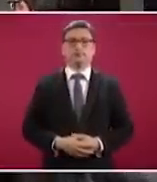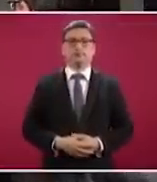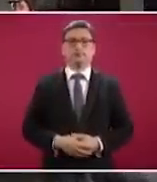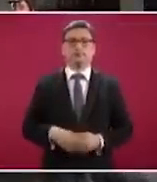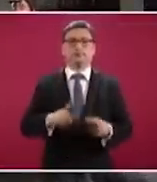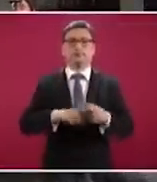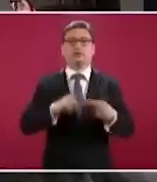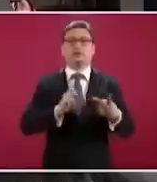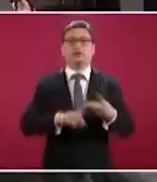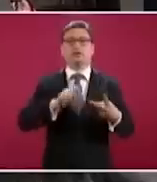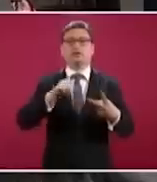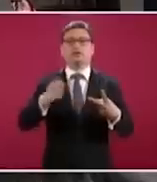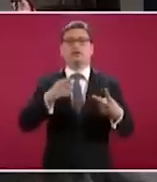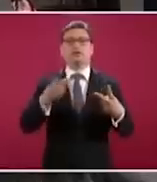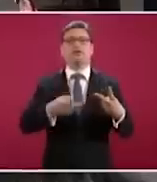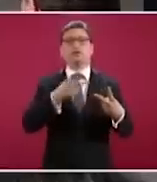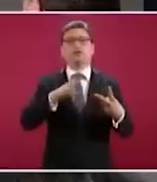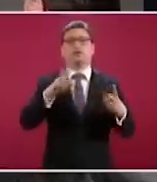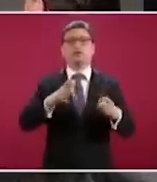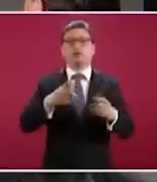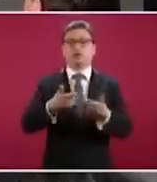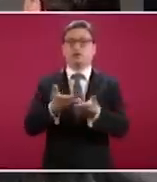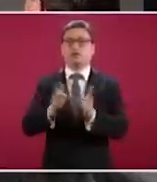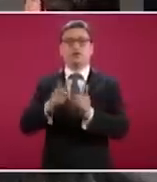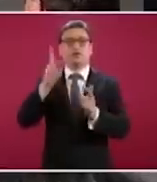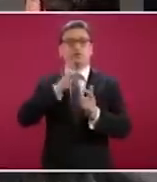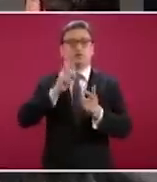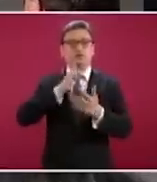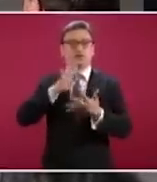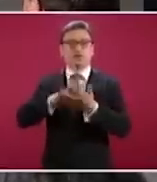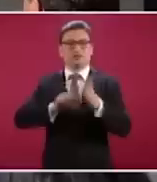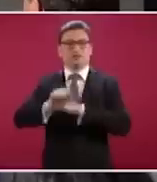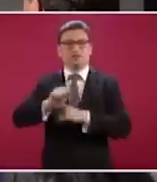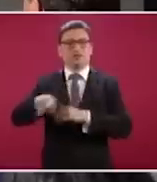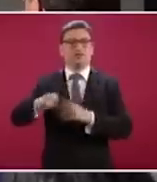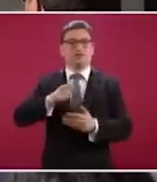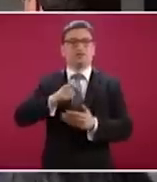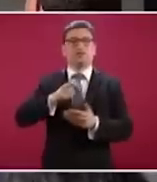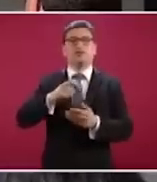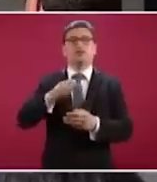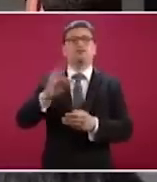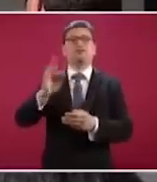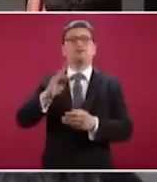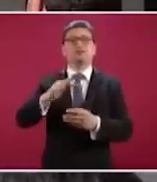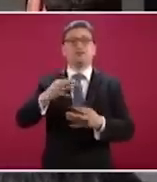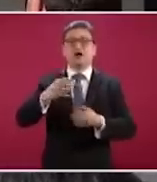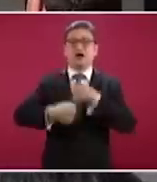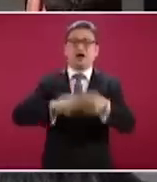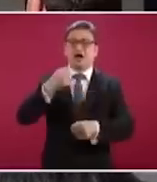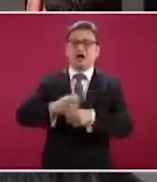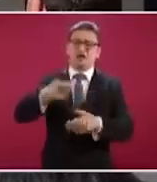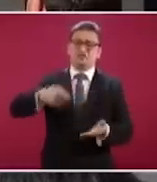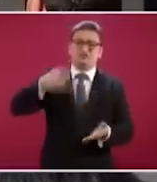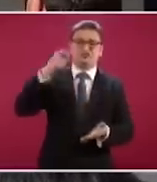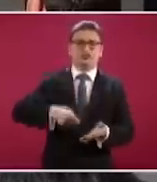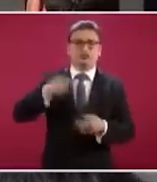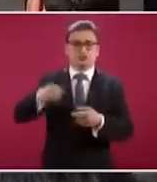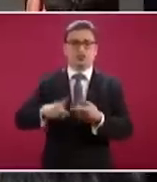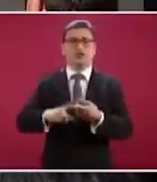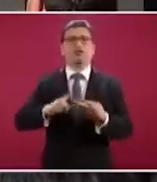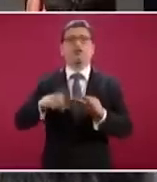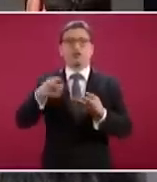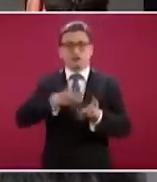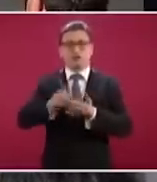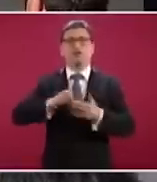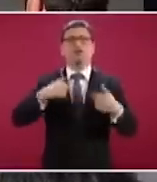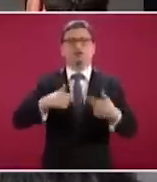Presidente, el segundo tema sería: las mujeres en prisión no pagan solo la condena por las que son sentenciadas, sufren violaciones de